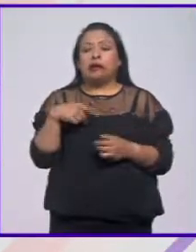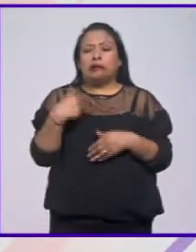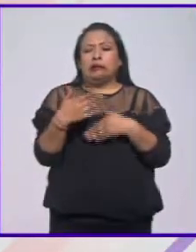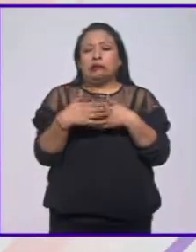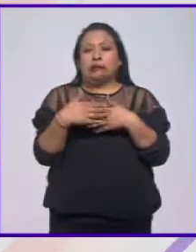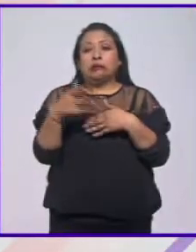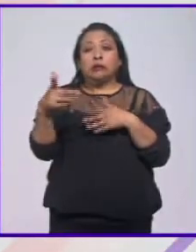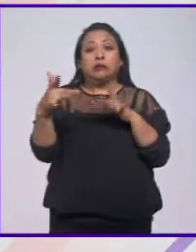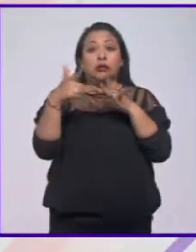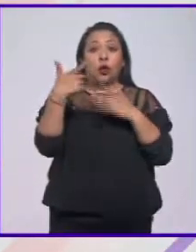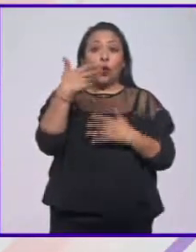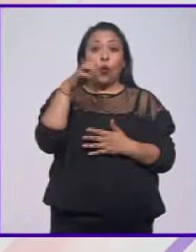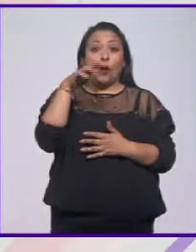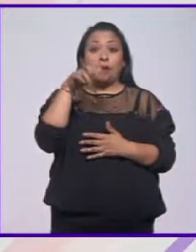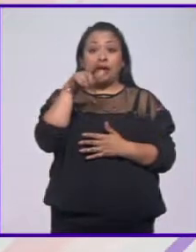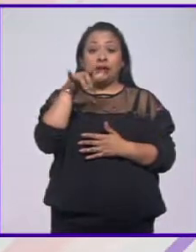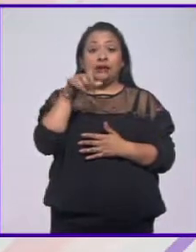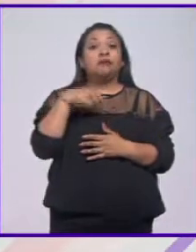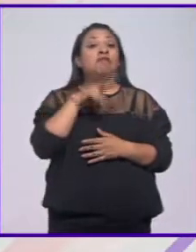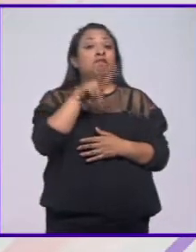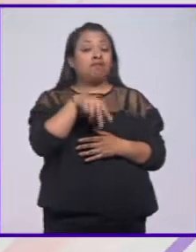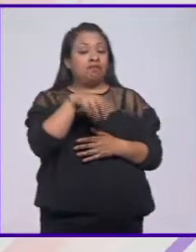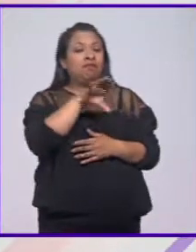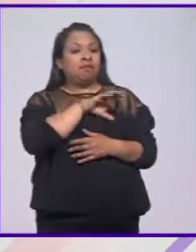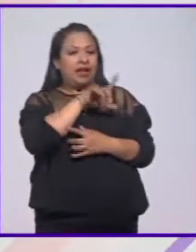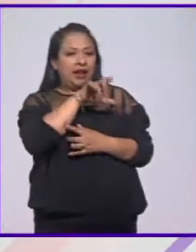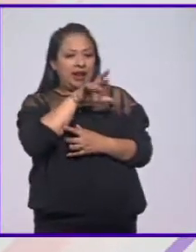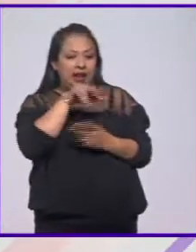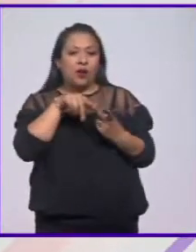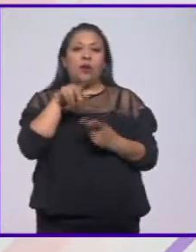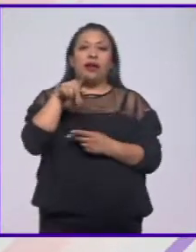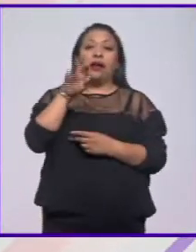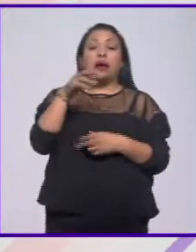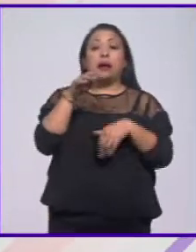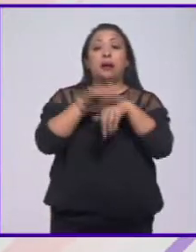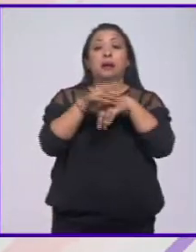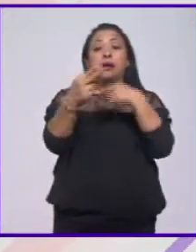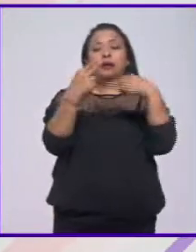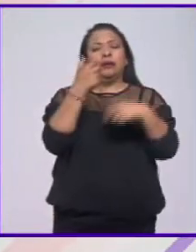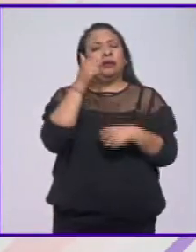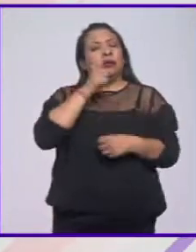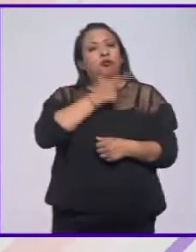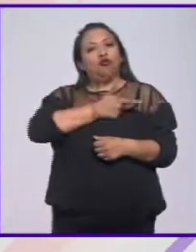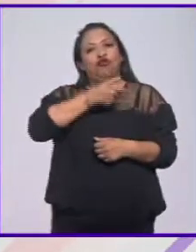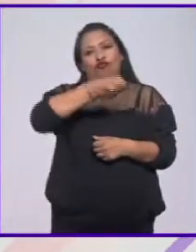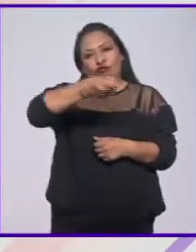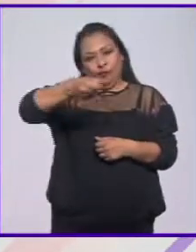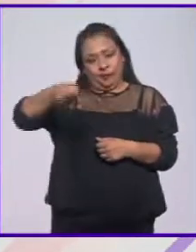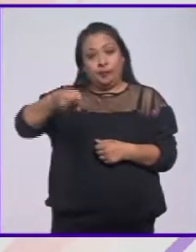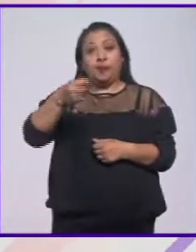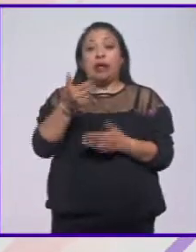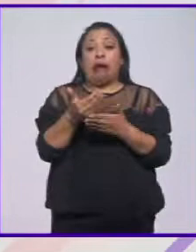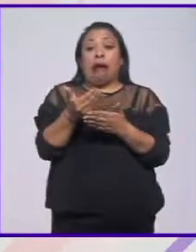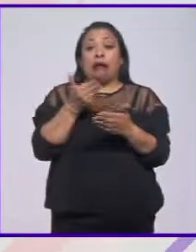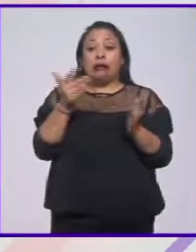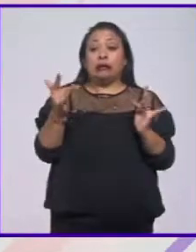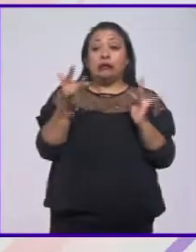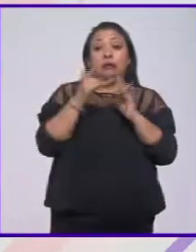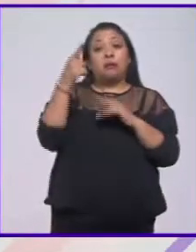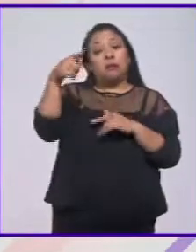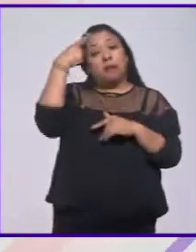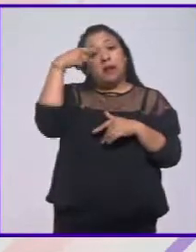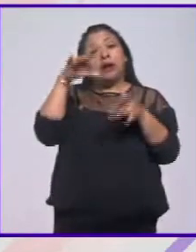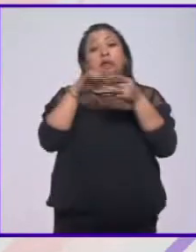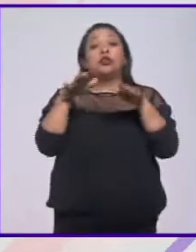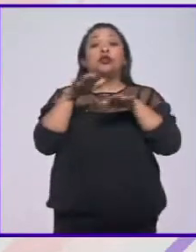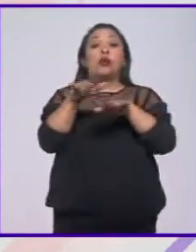un ratito más con Wemansin también. Así es, mi querida Laura, mi querida Karen, amigos del auditorio, como siempre, un placer saludarlos. Y antes de enlazarnos para platicar